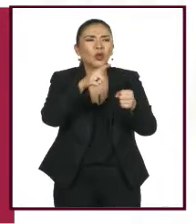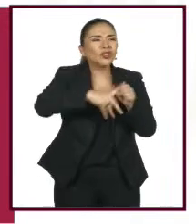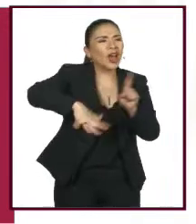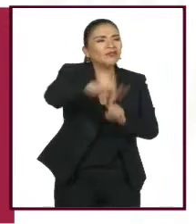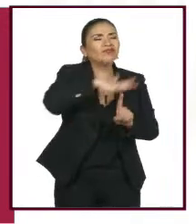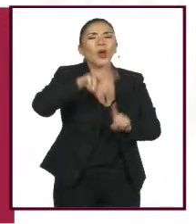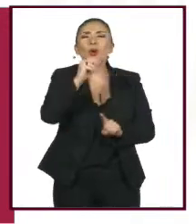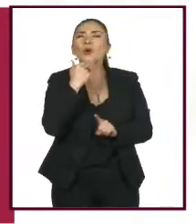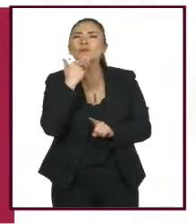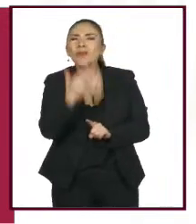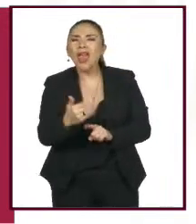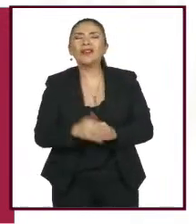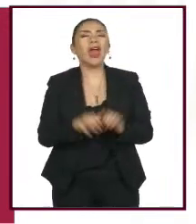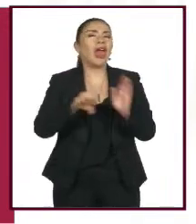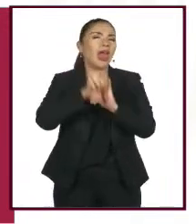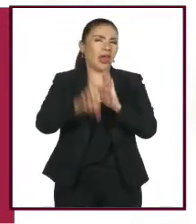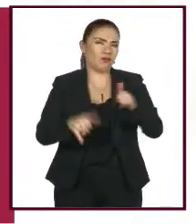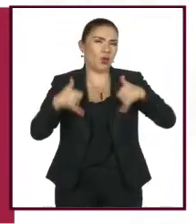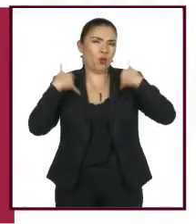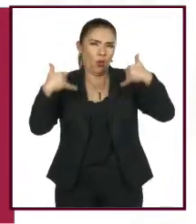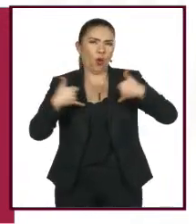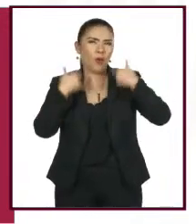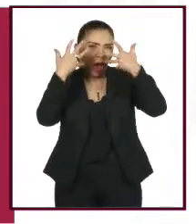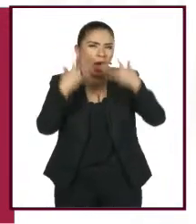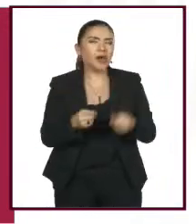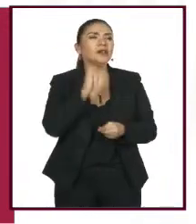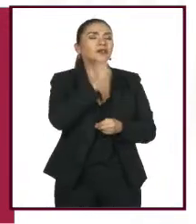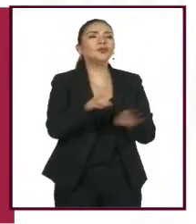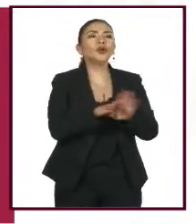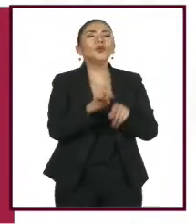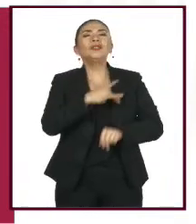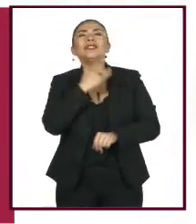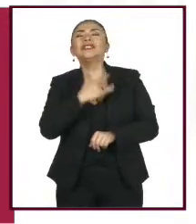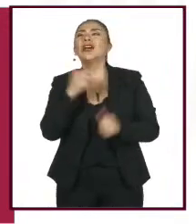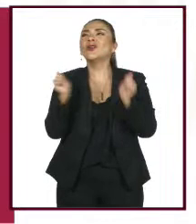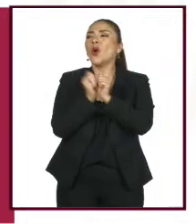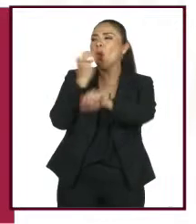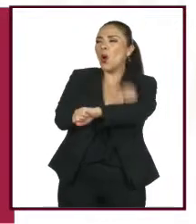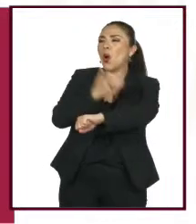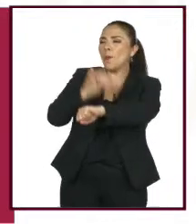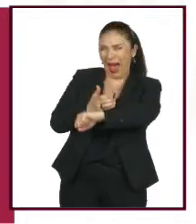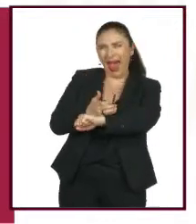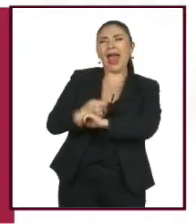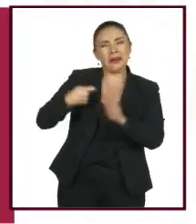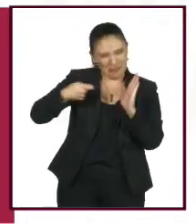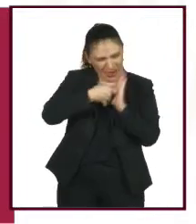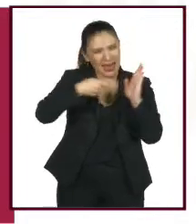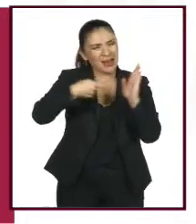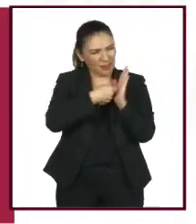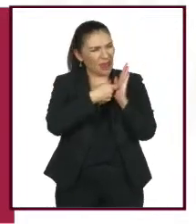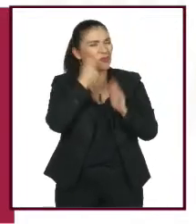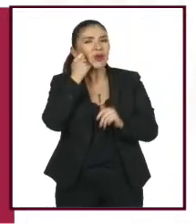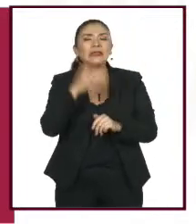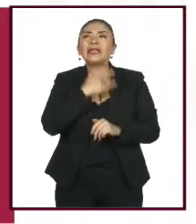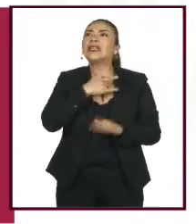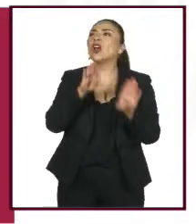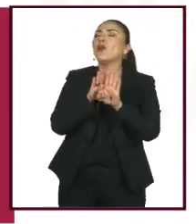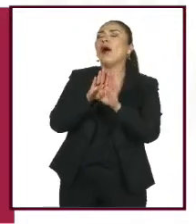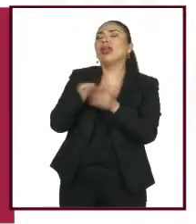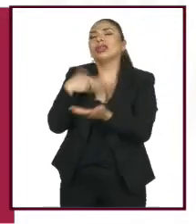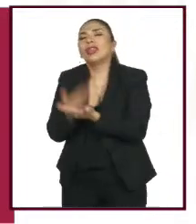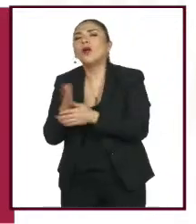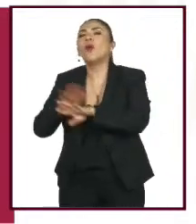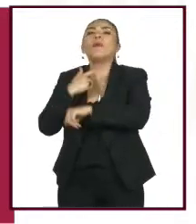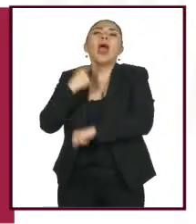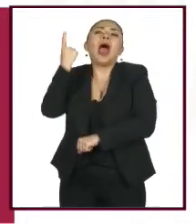en la adolescencia pues la presión de los compañeros o de los amigos es mucho más importante que a cualquier otra